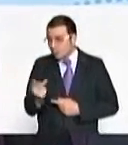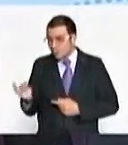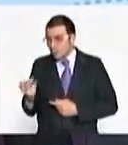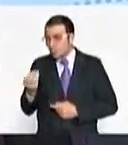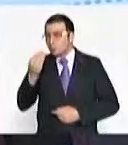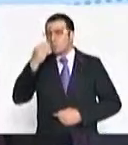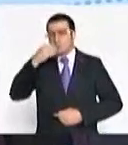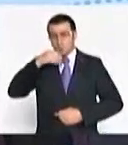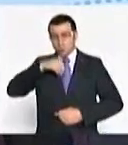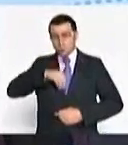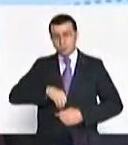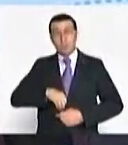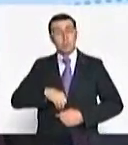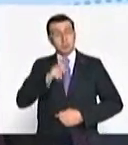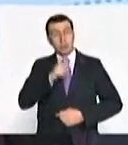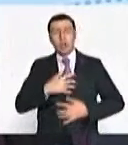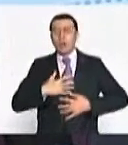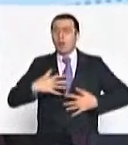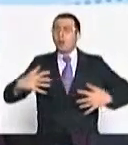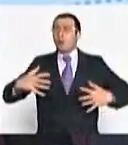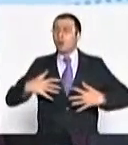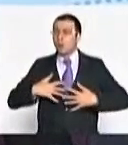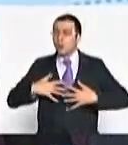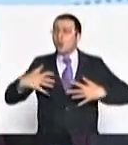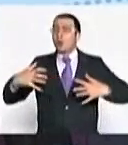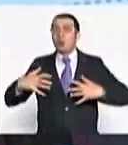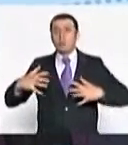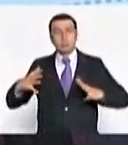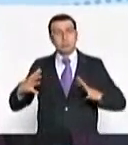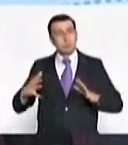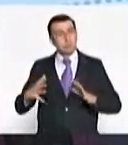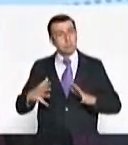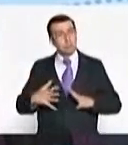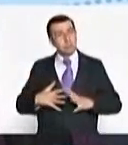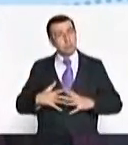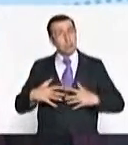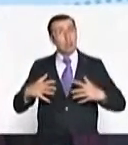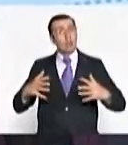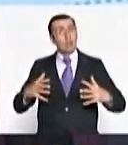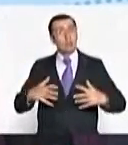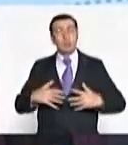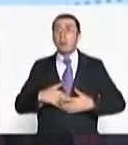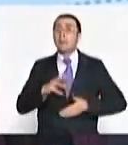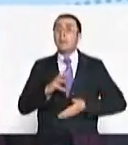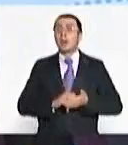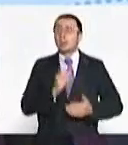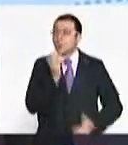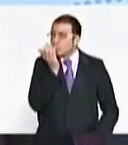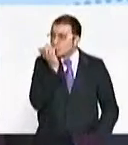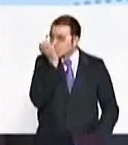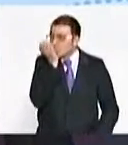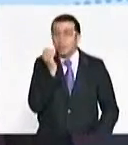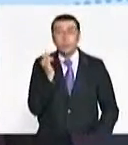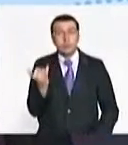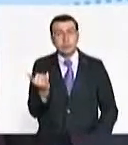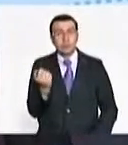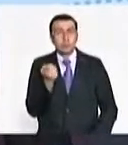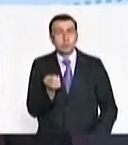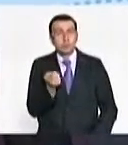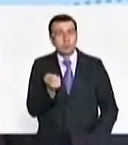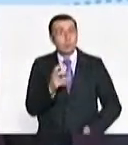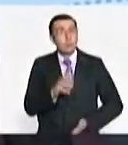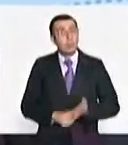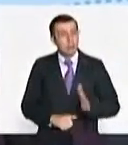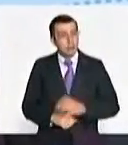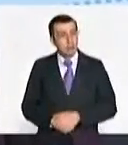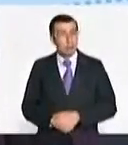oligoelementos, los pacientes con asma empiezan a disminuir sus crisis y a tener que recurrir menos a los famosos aerosoles de salbutamol o de clometasona.